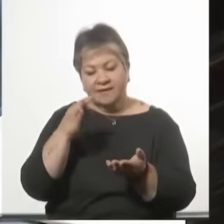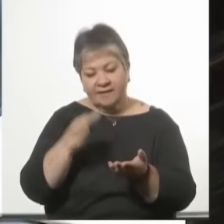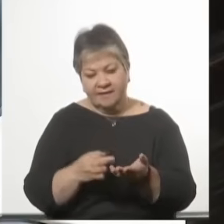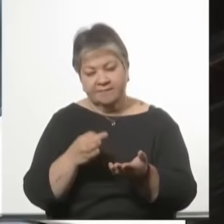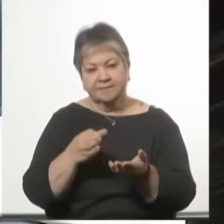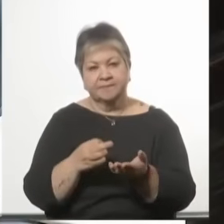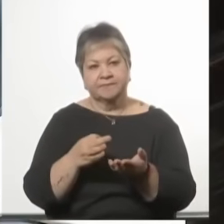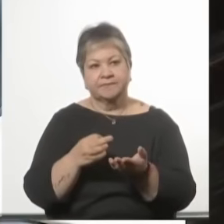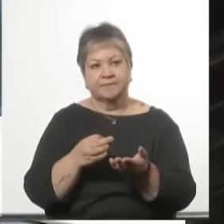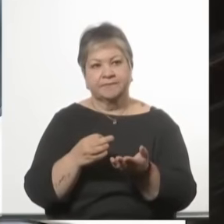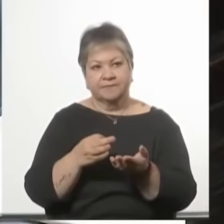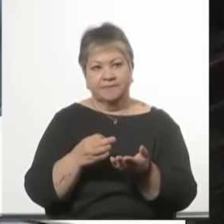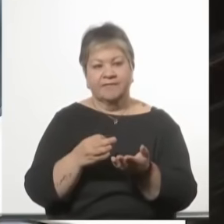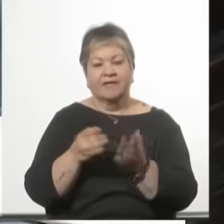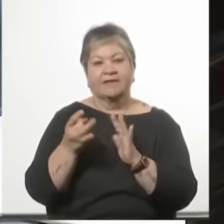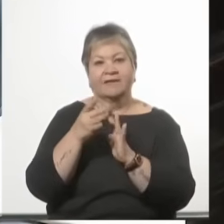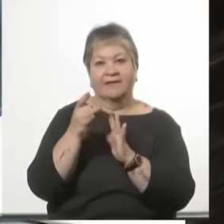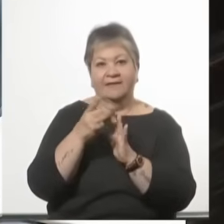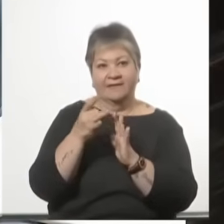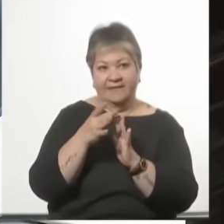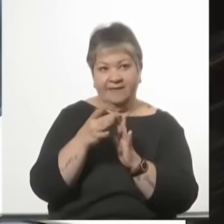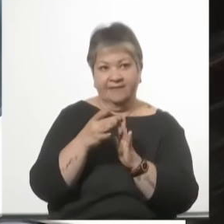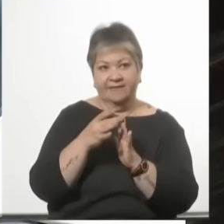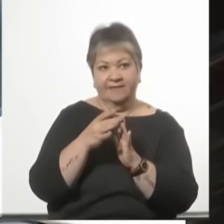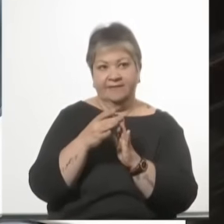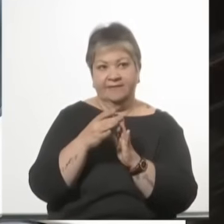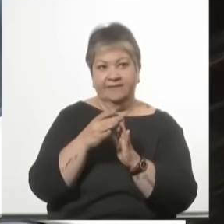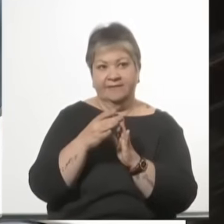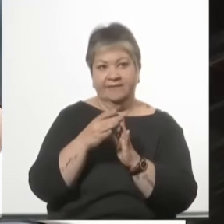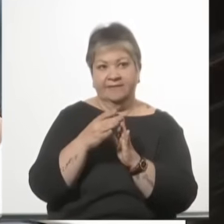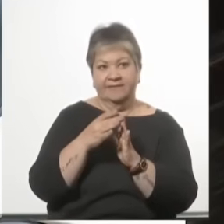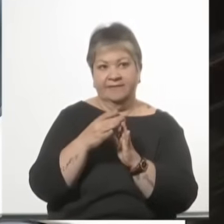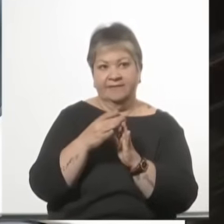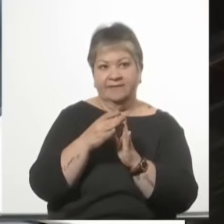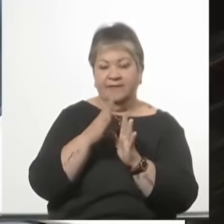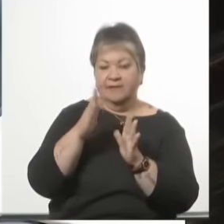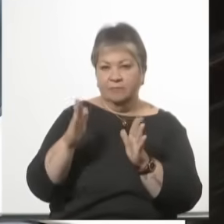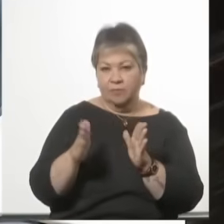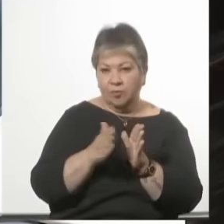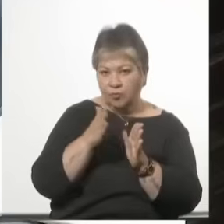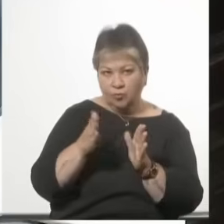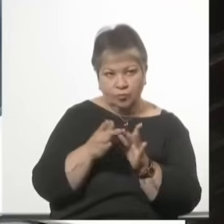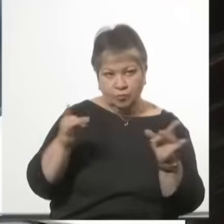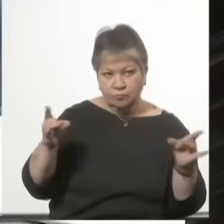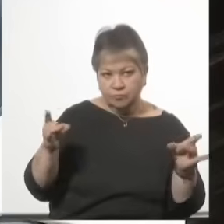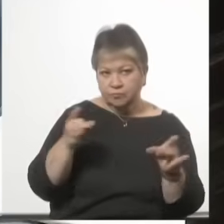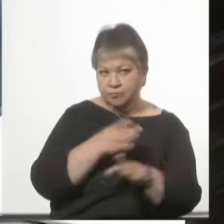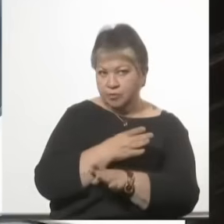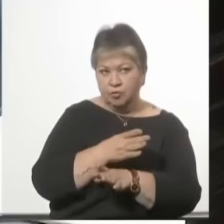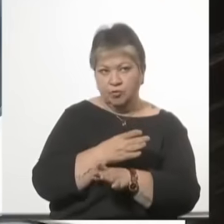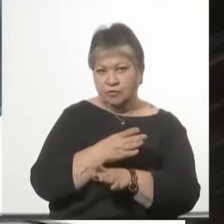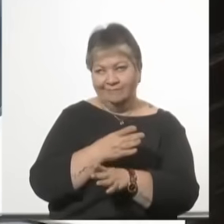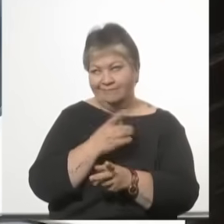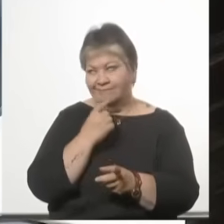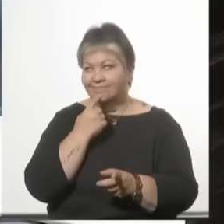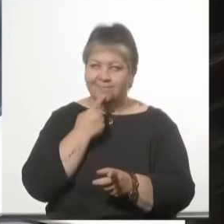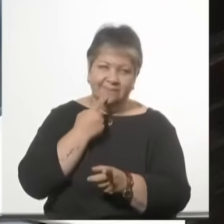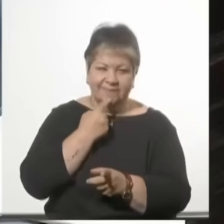indica que la calidad del producto finalizado para nosotros es